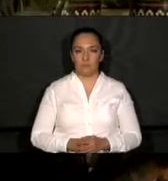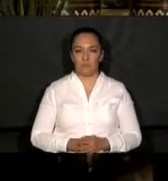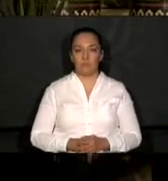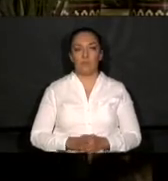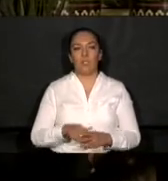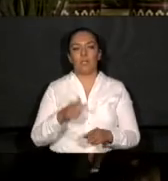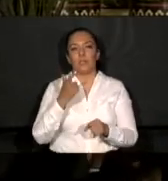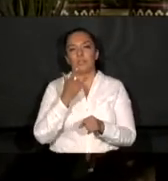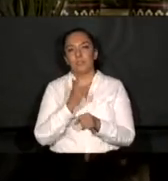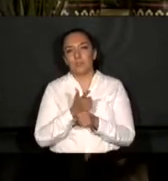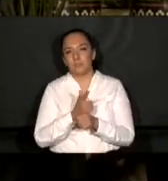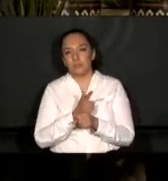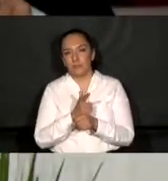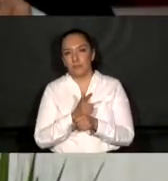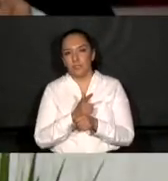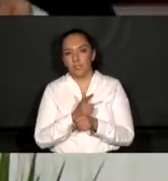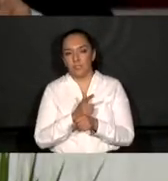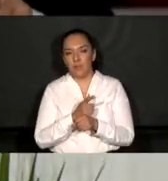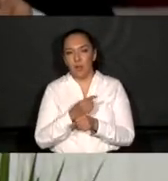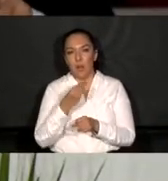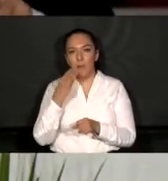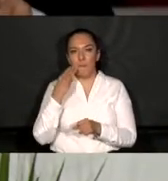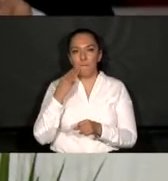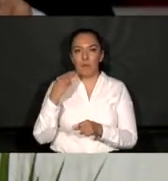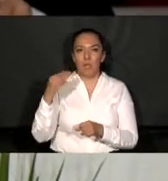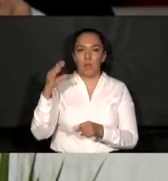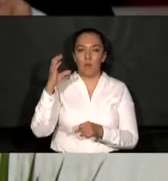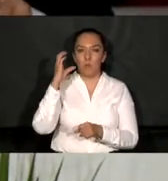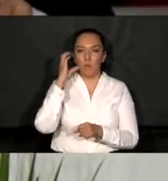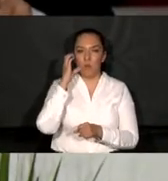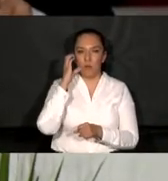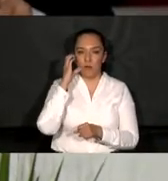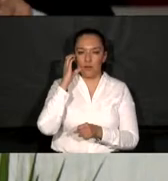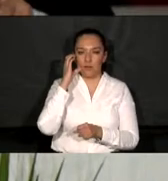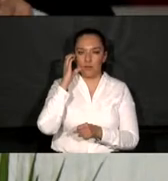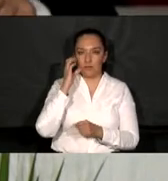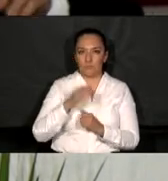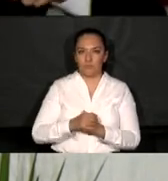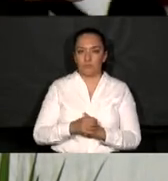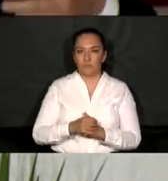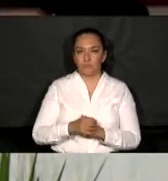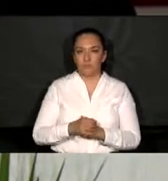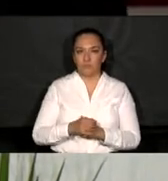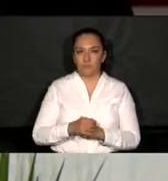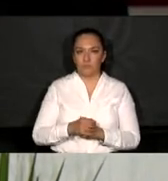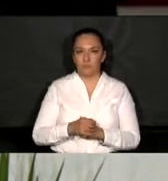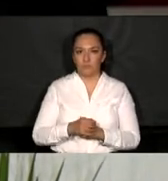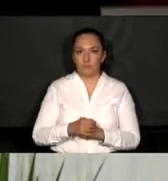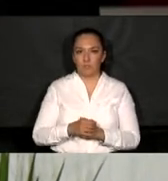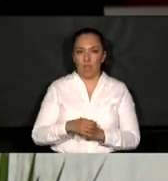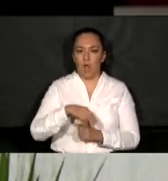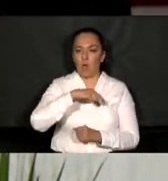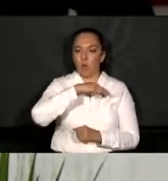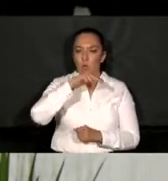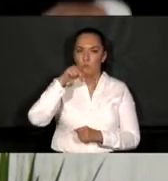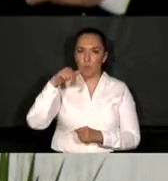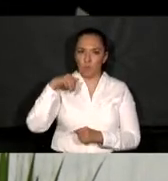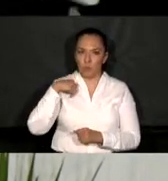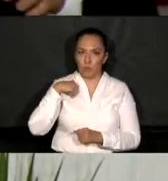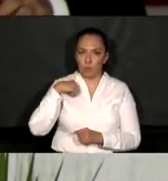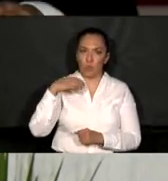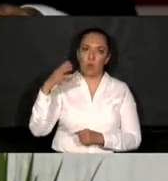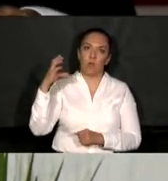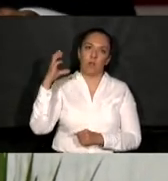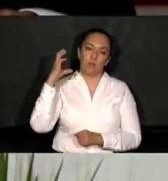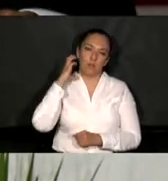Licenciada María Eugenia Campos Galván, el Honorable Congreso del